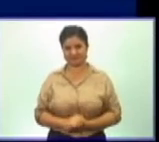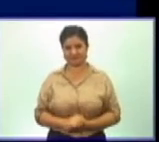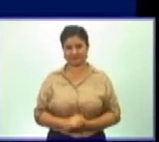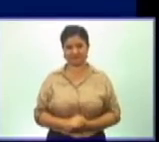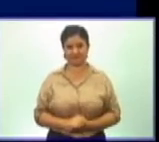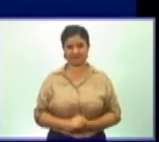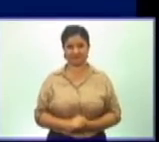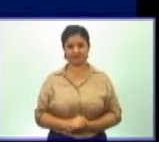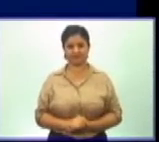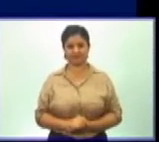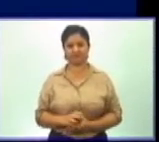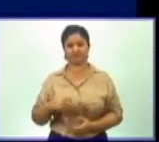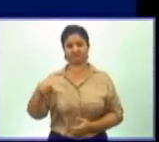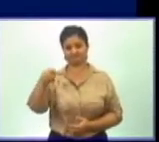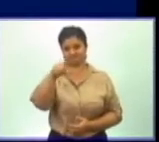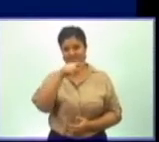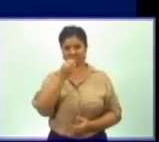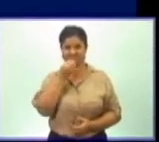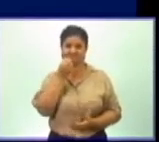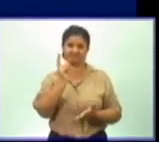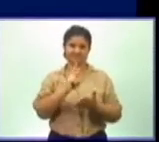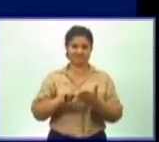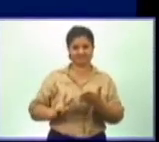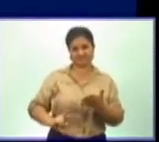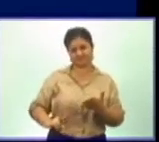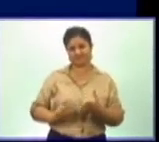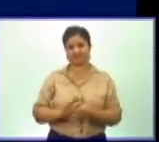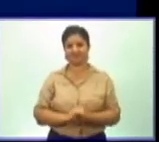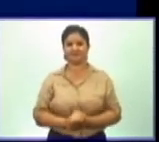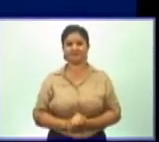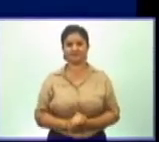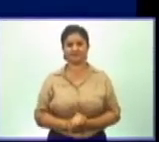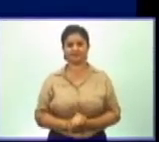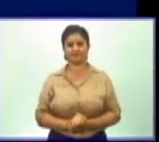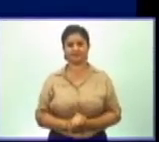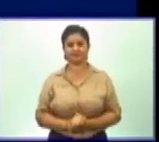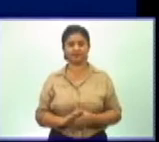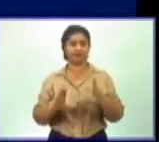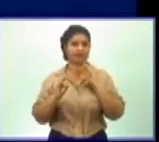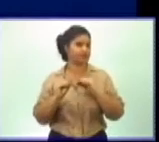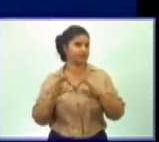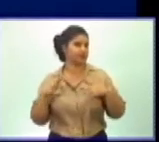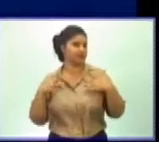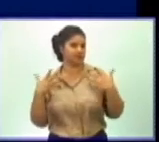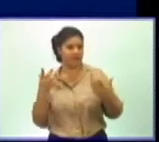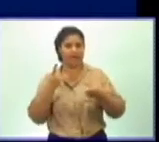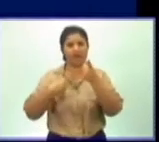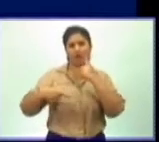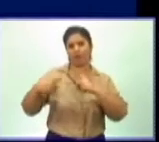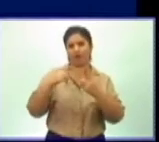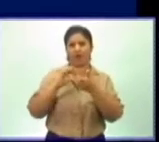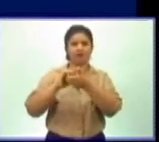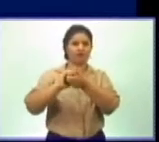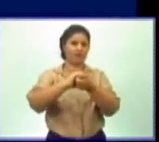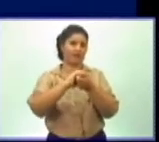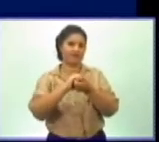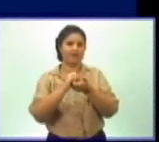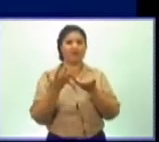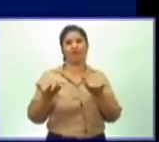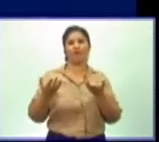Algunas relaciones interpersonales se basan en la sinceridad, mientras otras en la